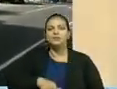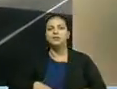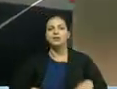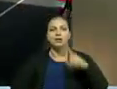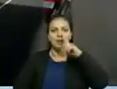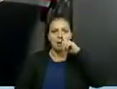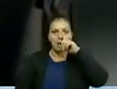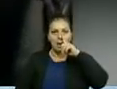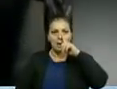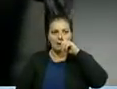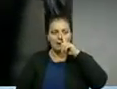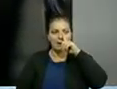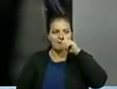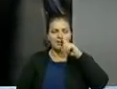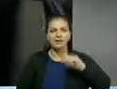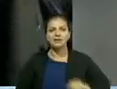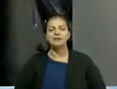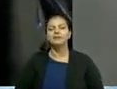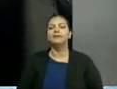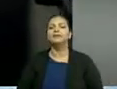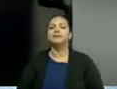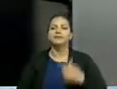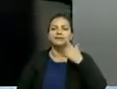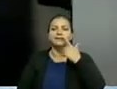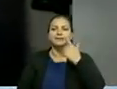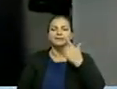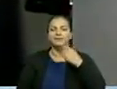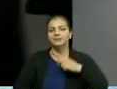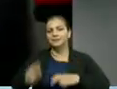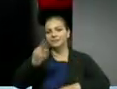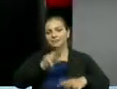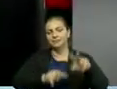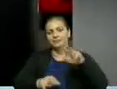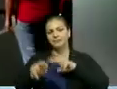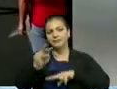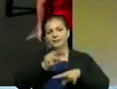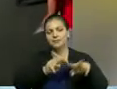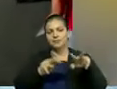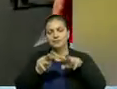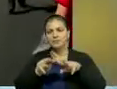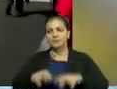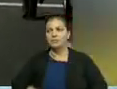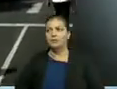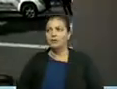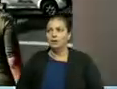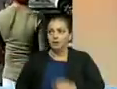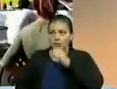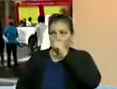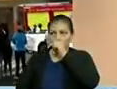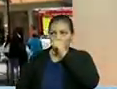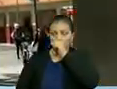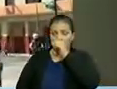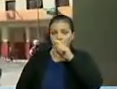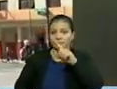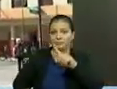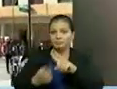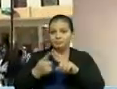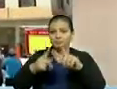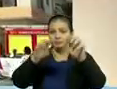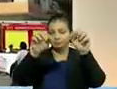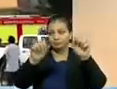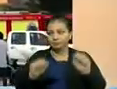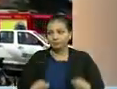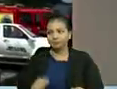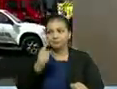a esta hora de la mañana. Nosotros vamos a estar pendientes de lo que ocurra con esa inspección. Van a retirar los sellos y